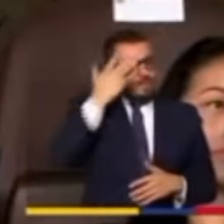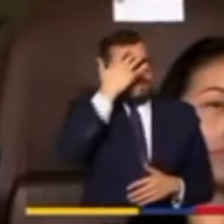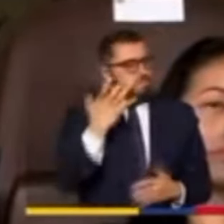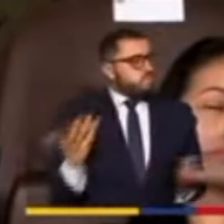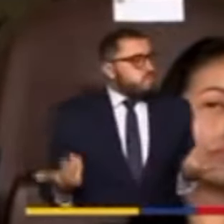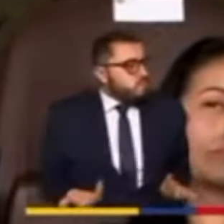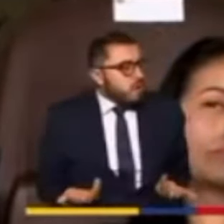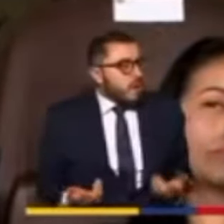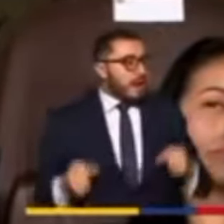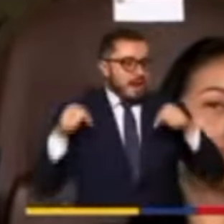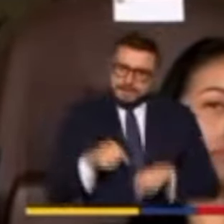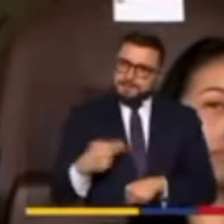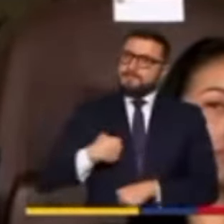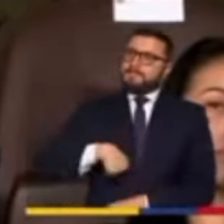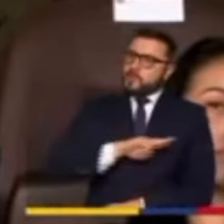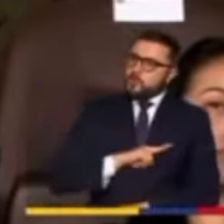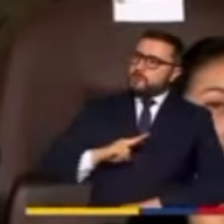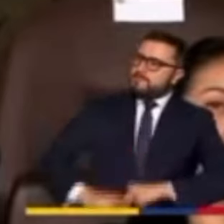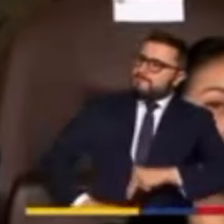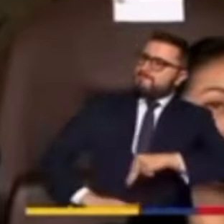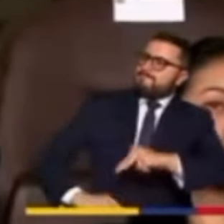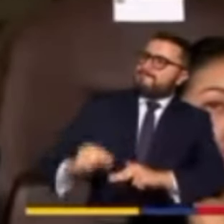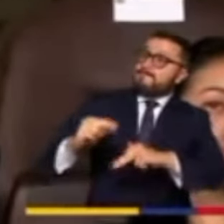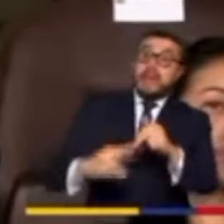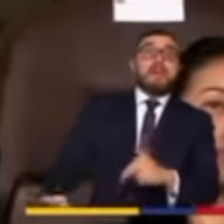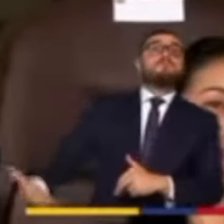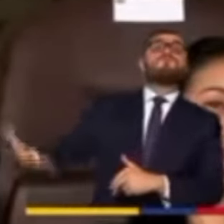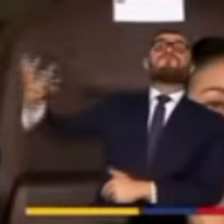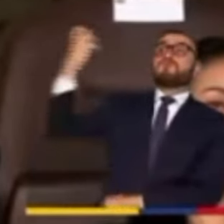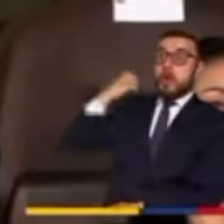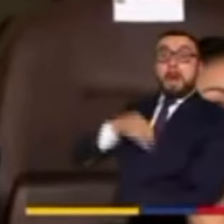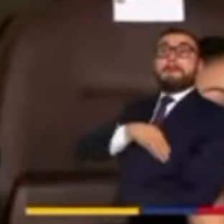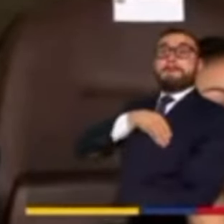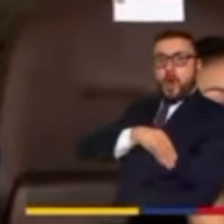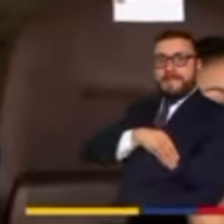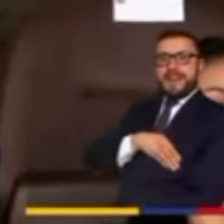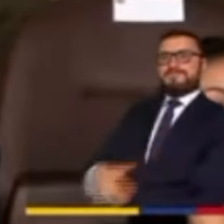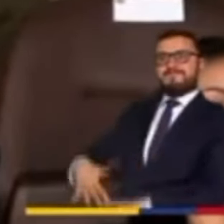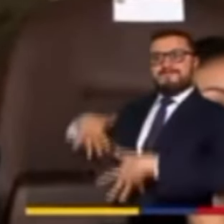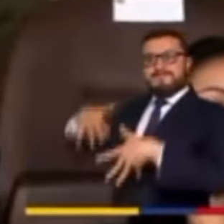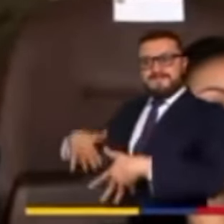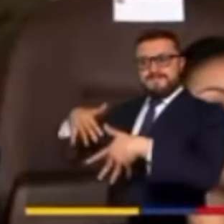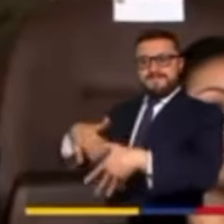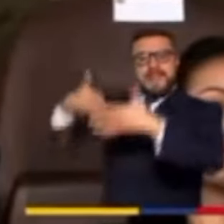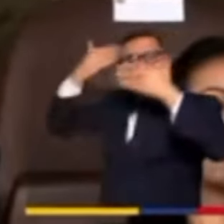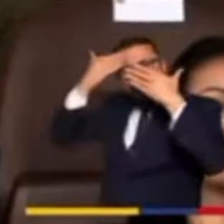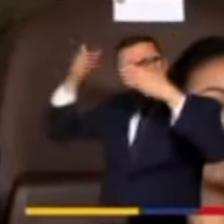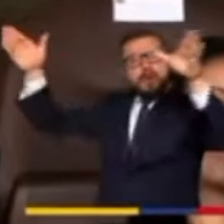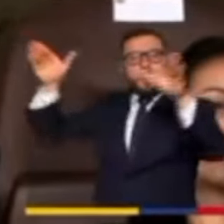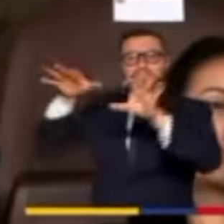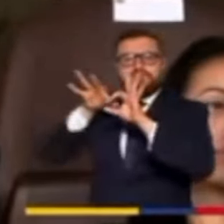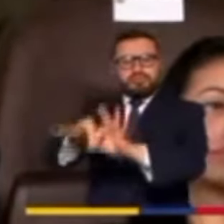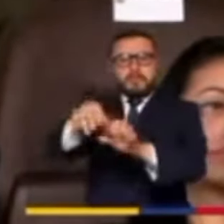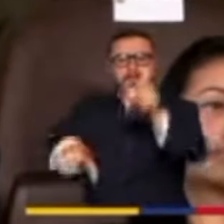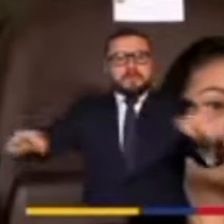Porque aquí estamos construyendo, ya venía de atrás, desde Bolívar, un ejército democrático